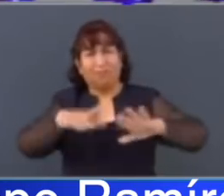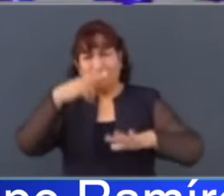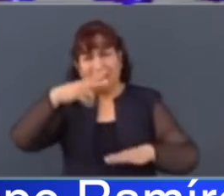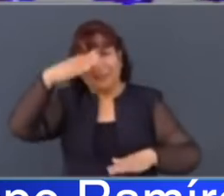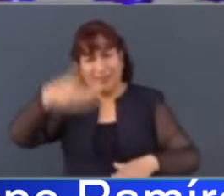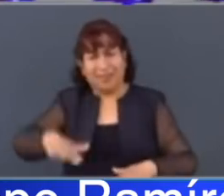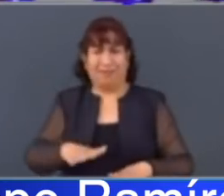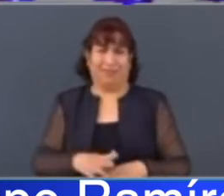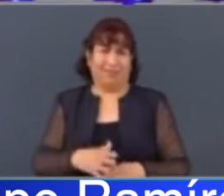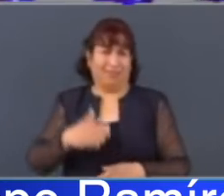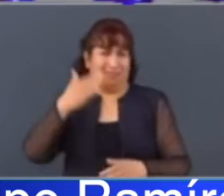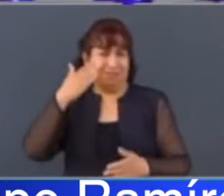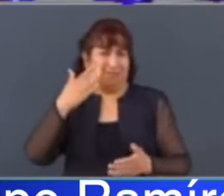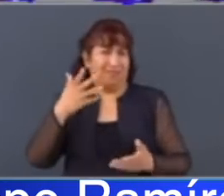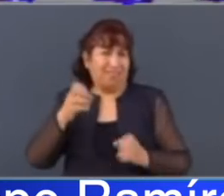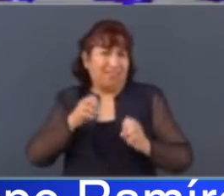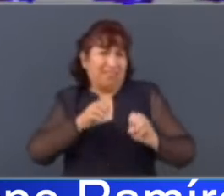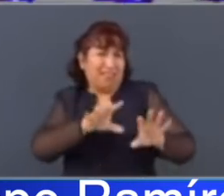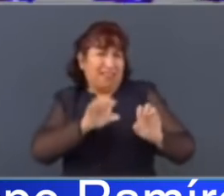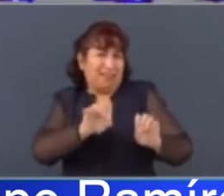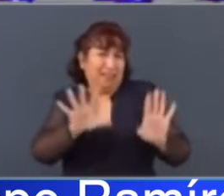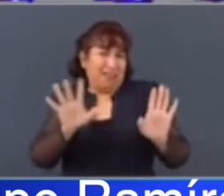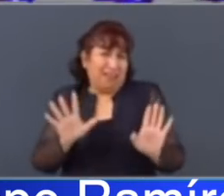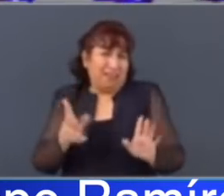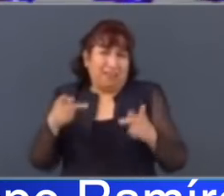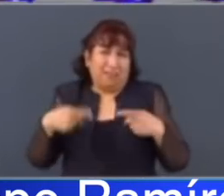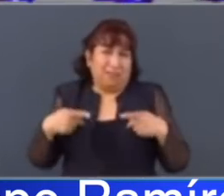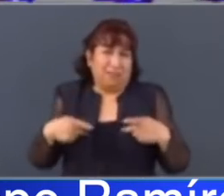Entonces, dejar que la gente